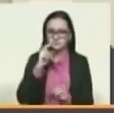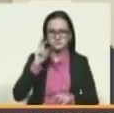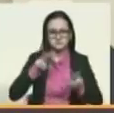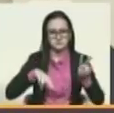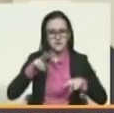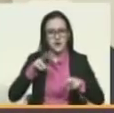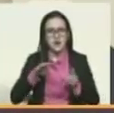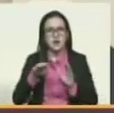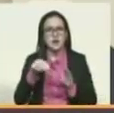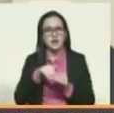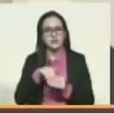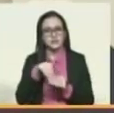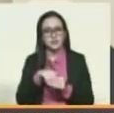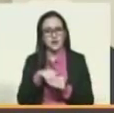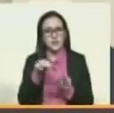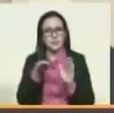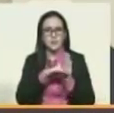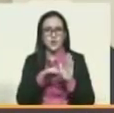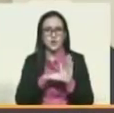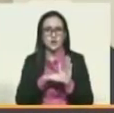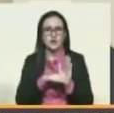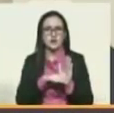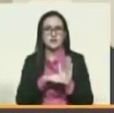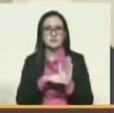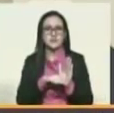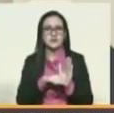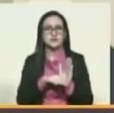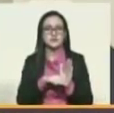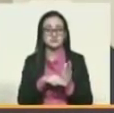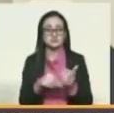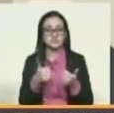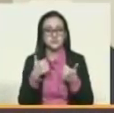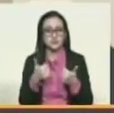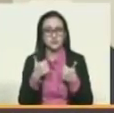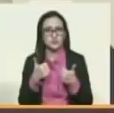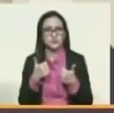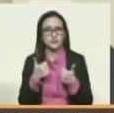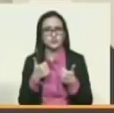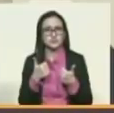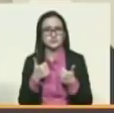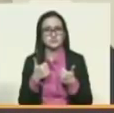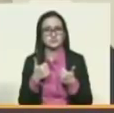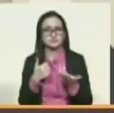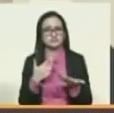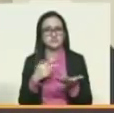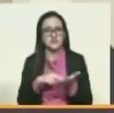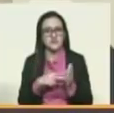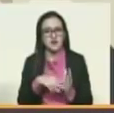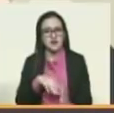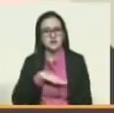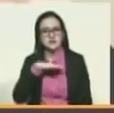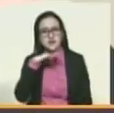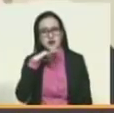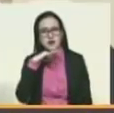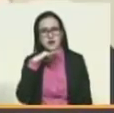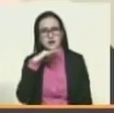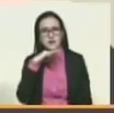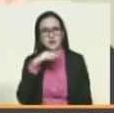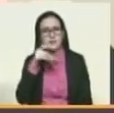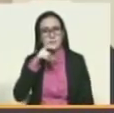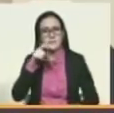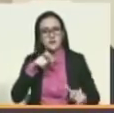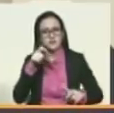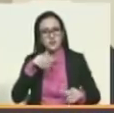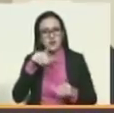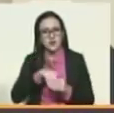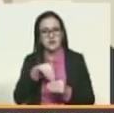nuestro programa de acompañamiento electoral son tan nutridos y está lleno, como digo, de gente no solamente que hace elecciones